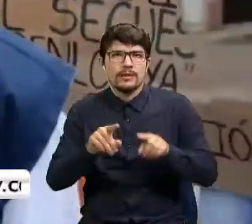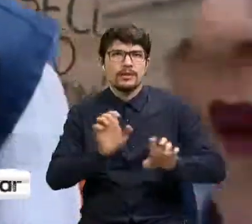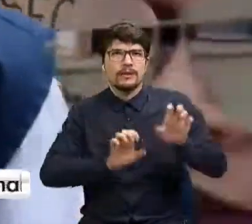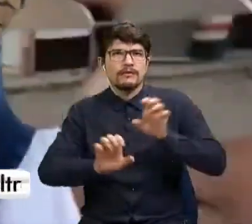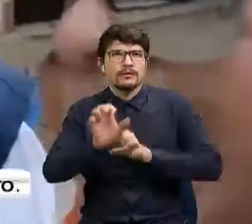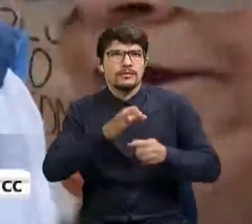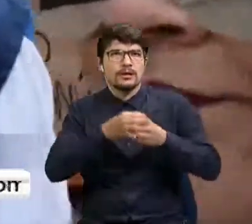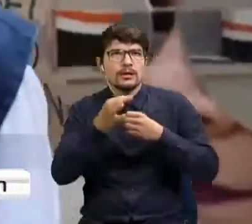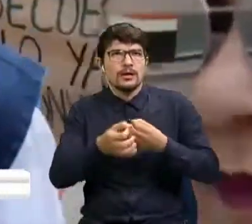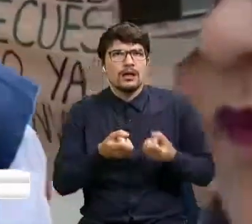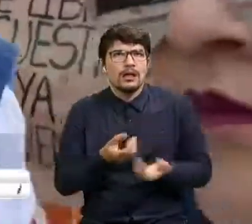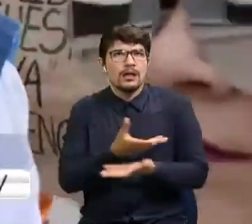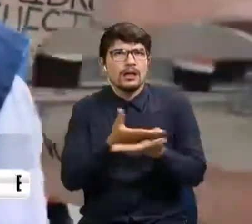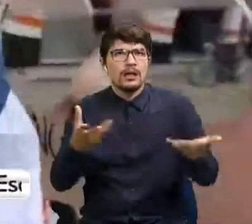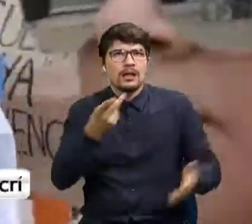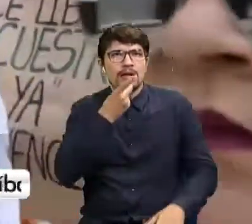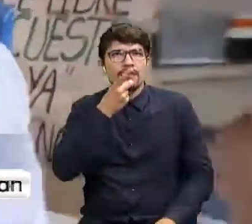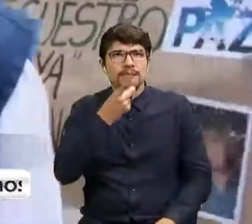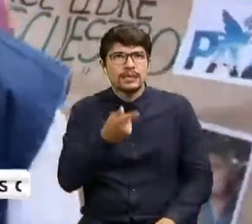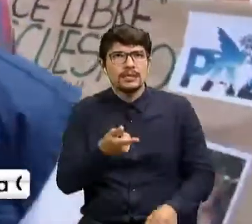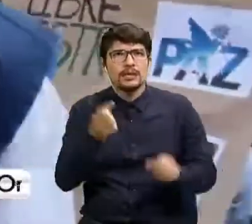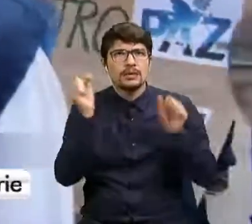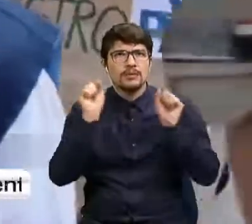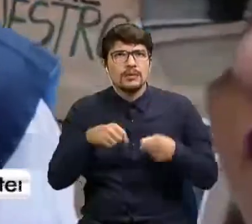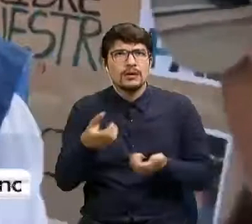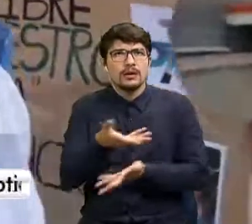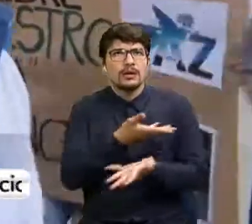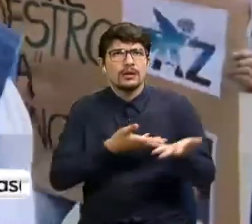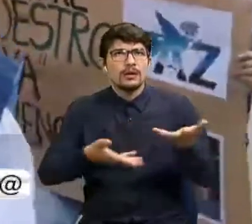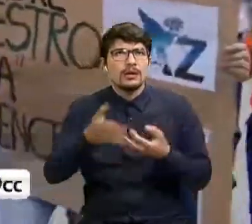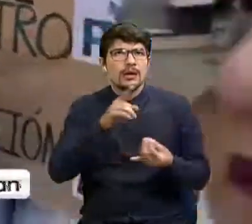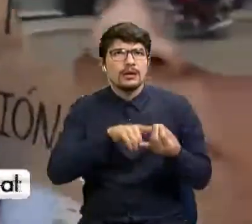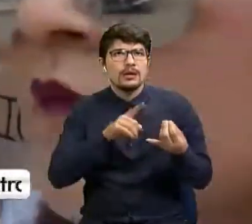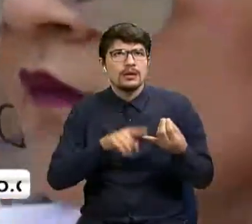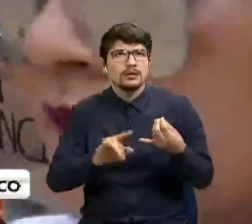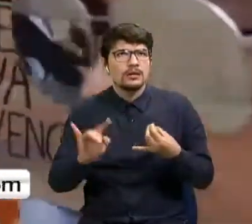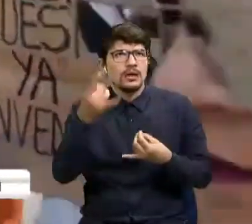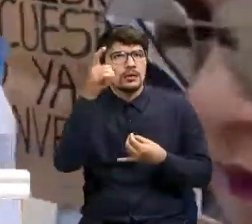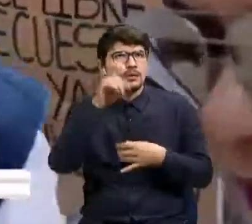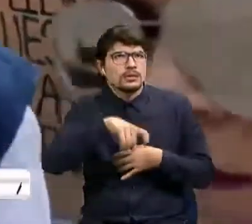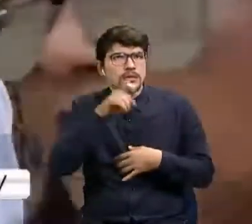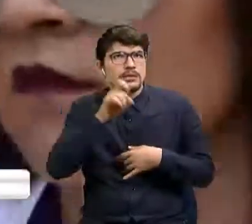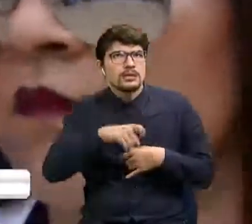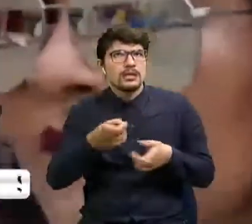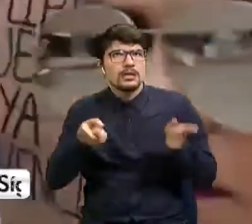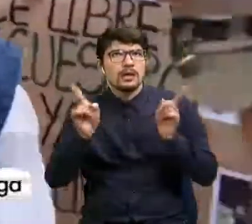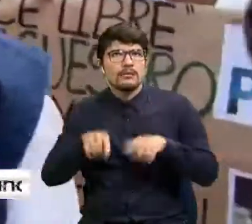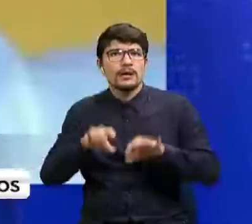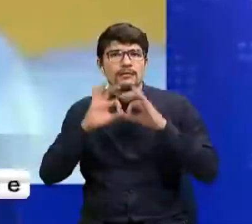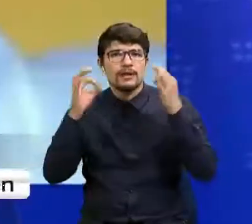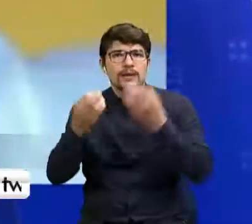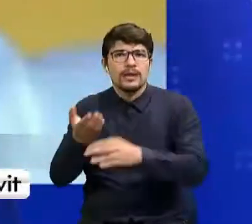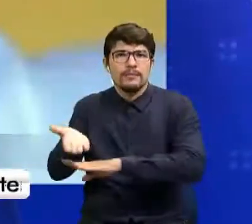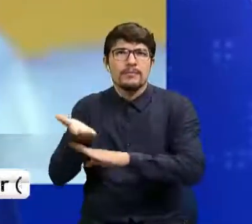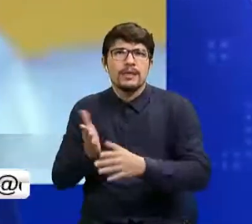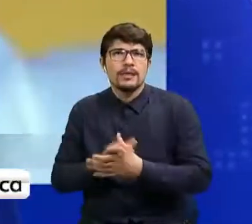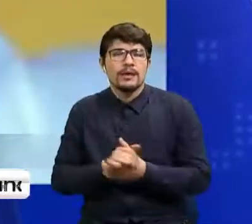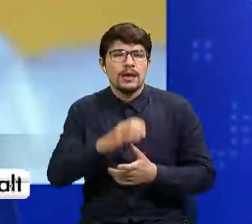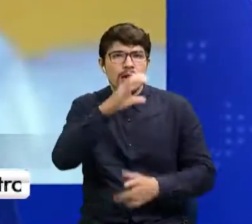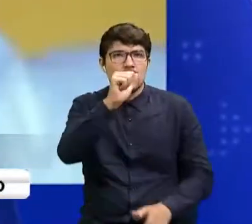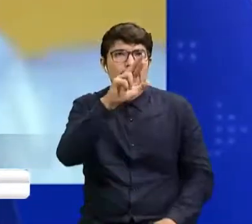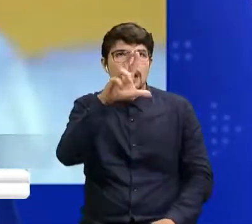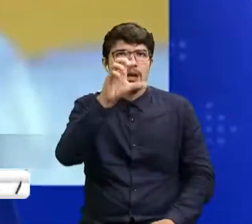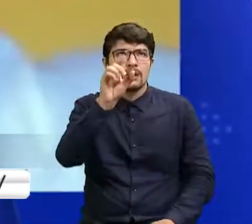para facilitar y mediar en el caso que los captores lo requieran y que las familias lo soliciten. Carlos